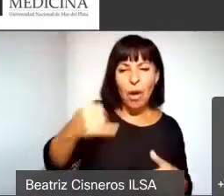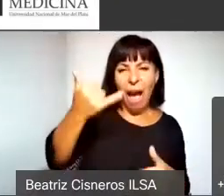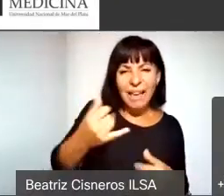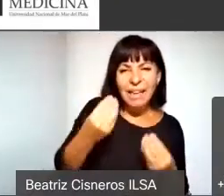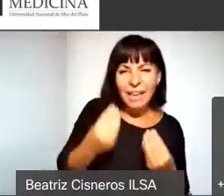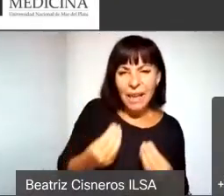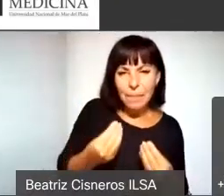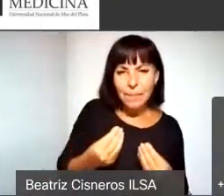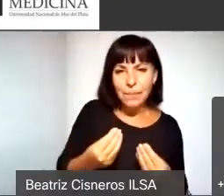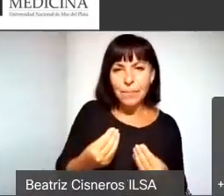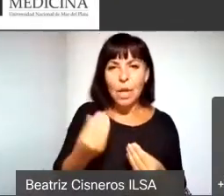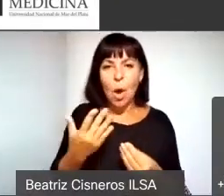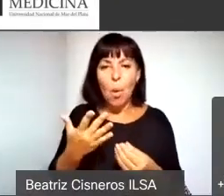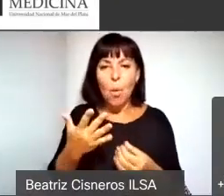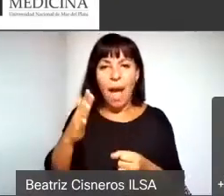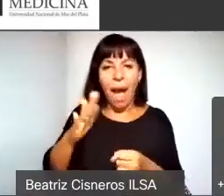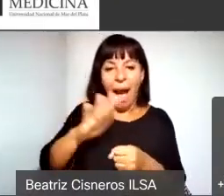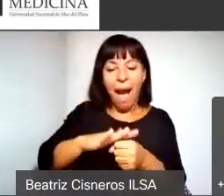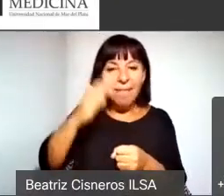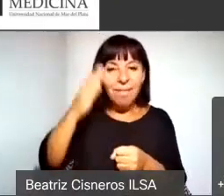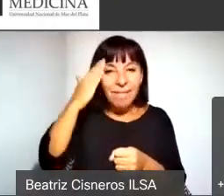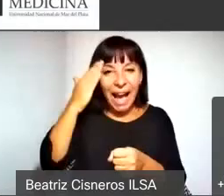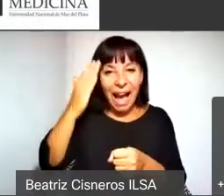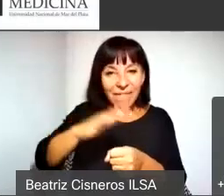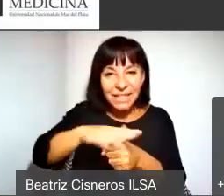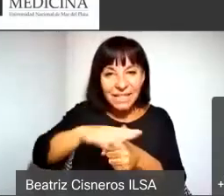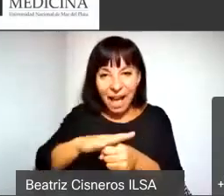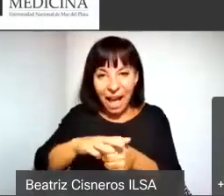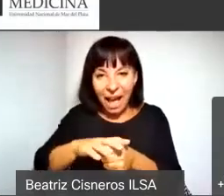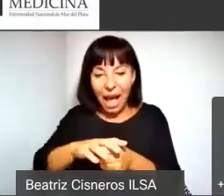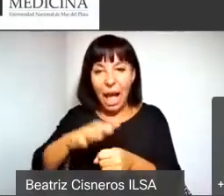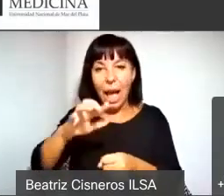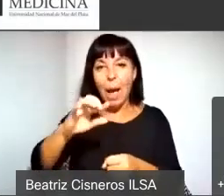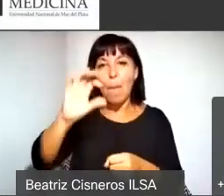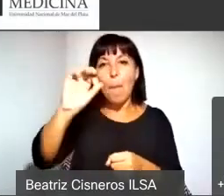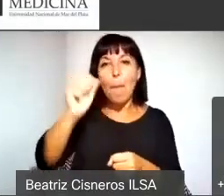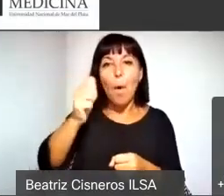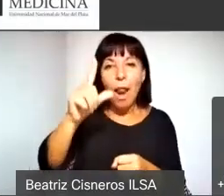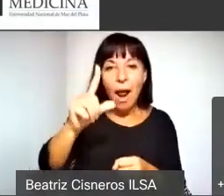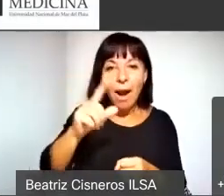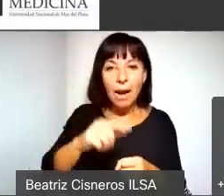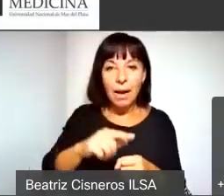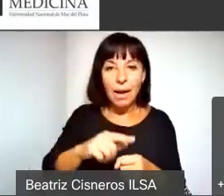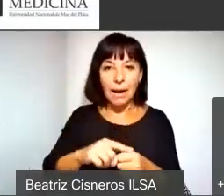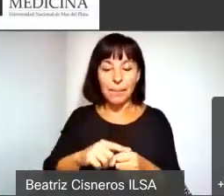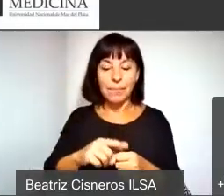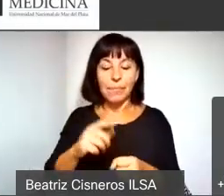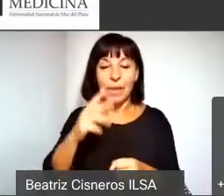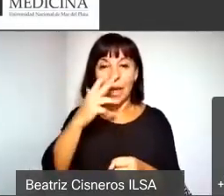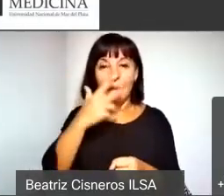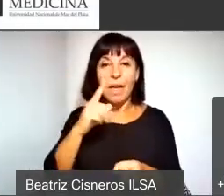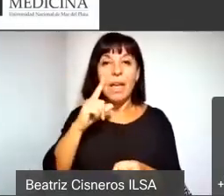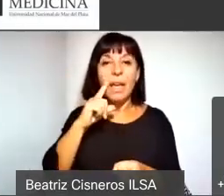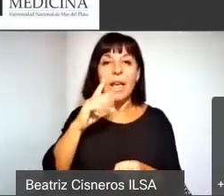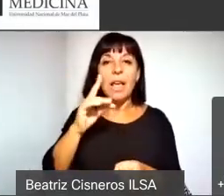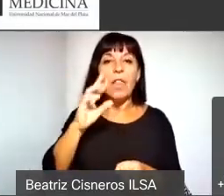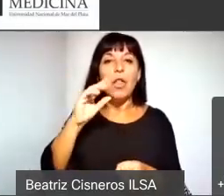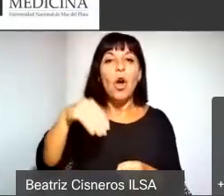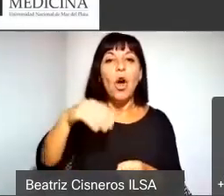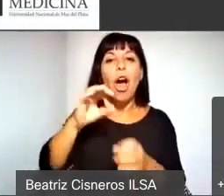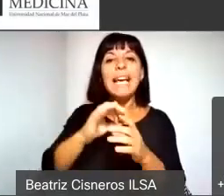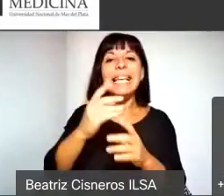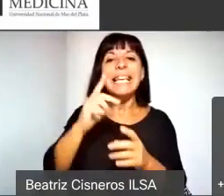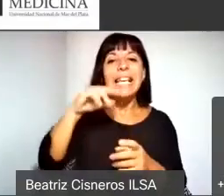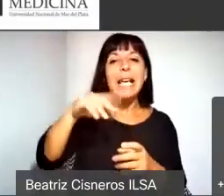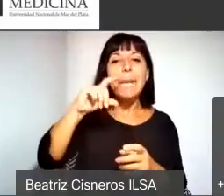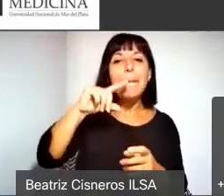es polar y que es hidrofílica. Las cabezas